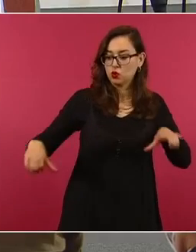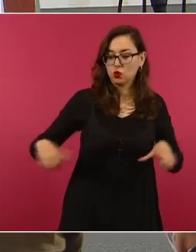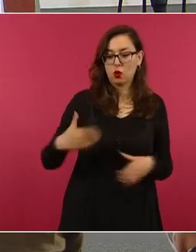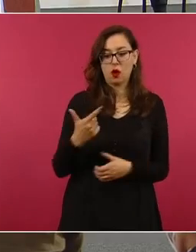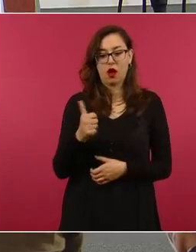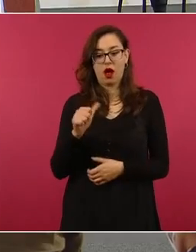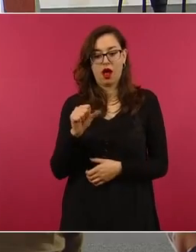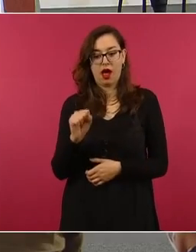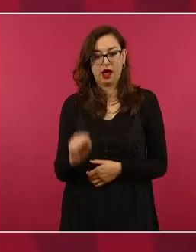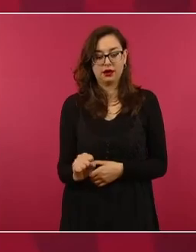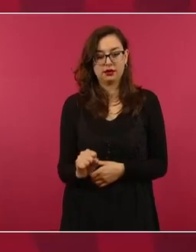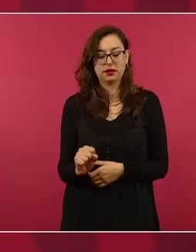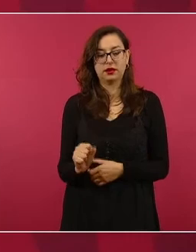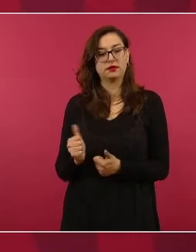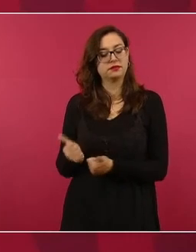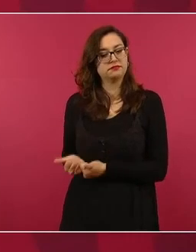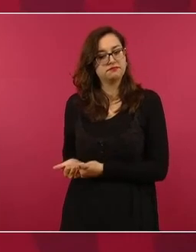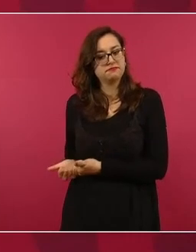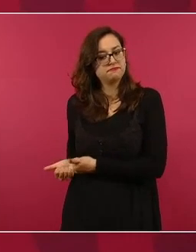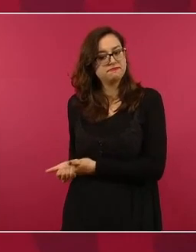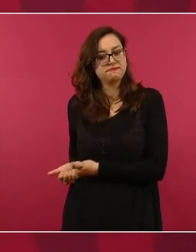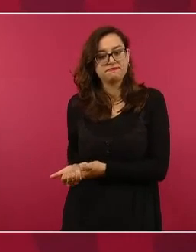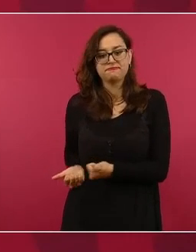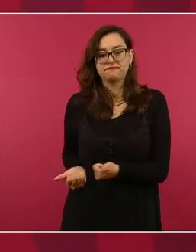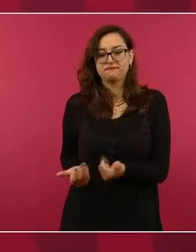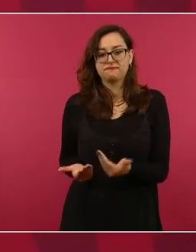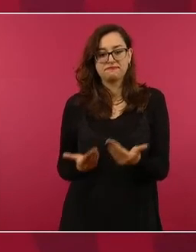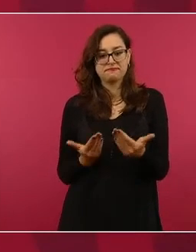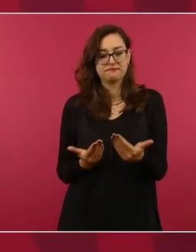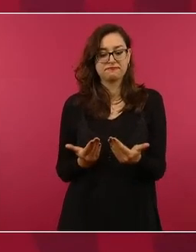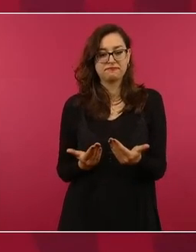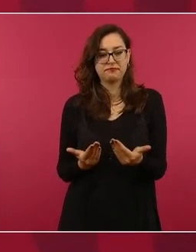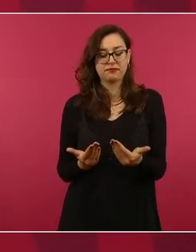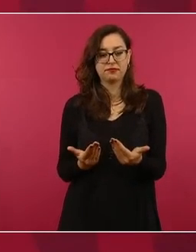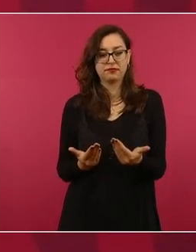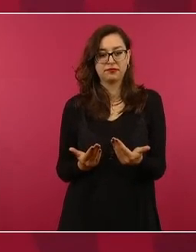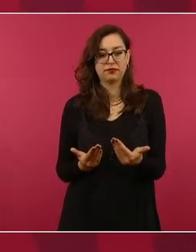se va a llevar el gas para dos